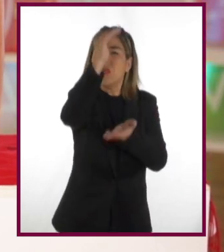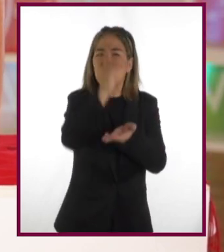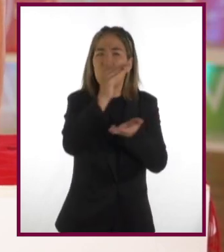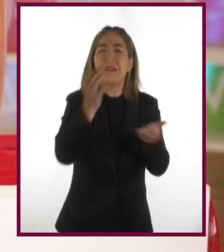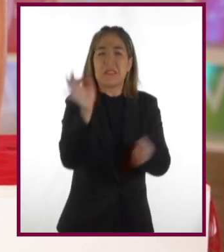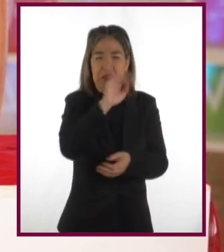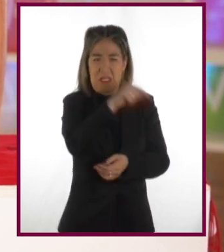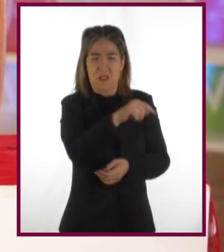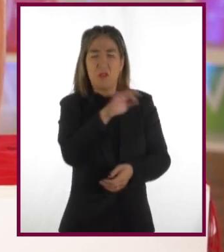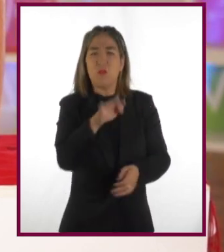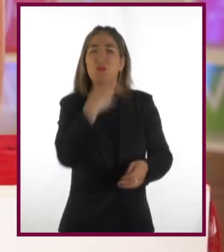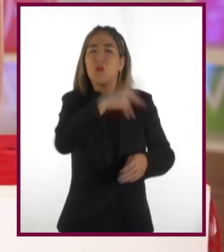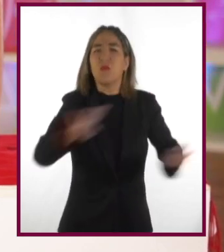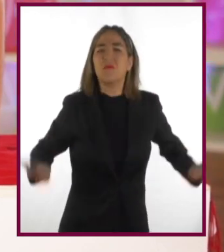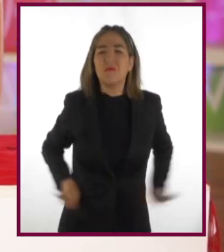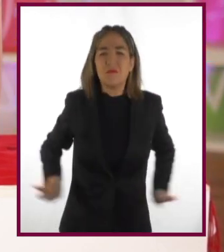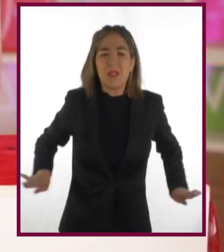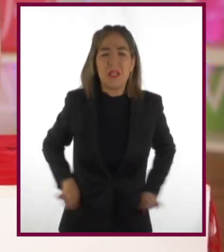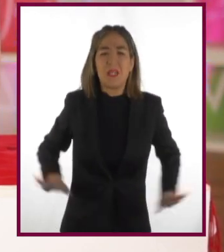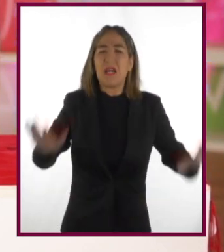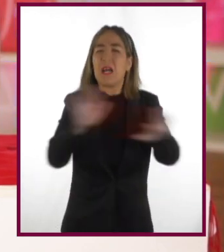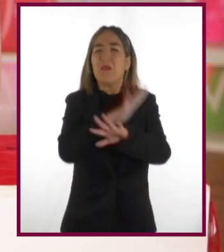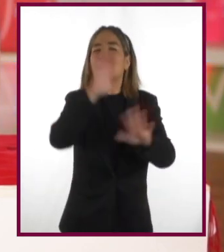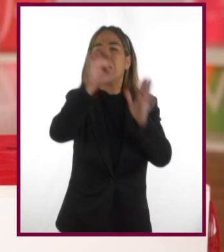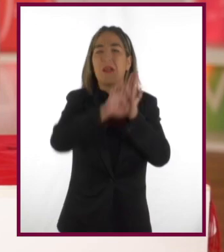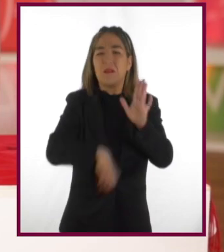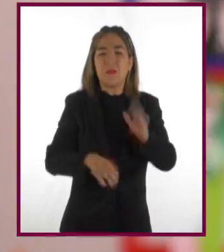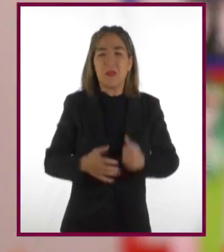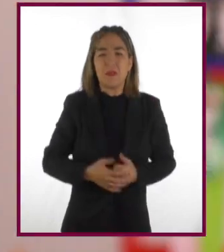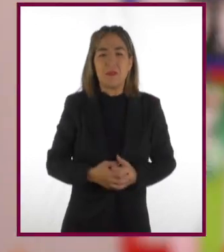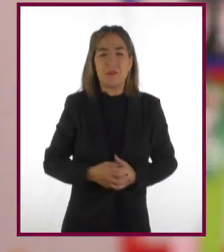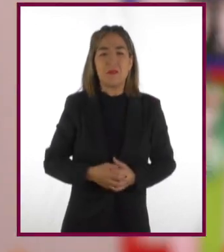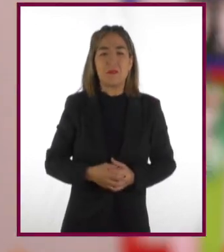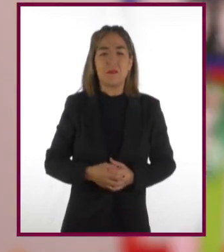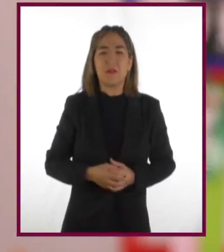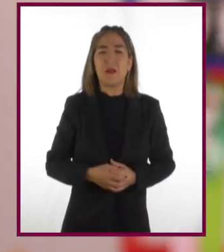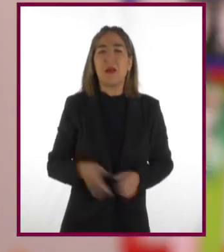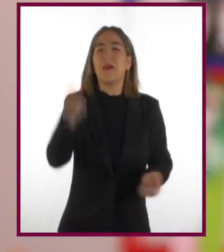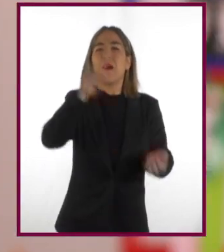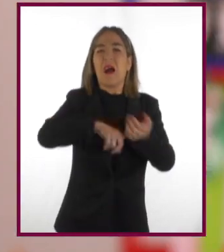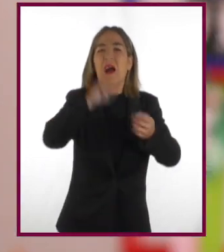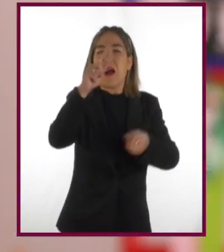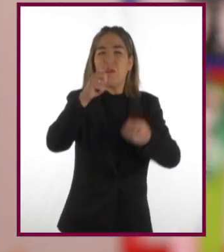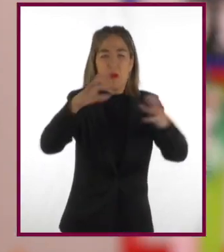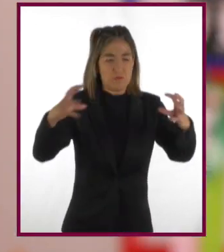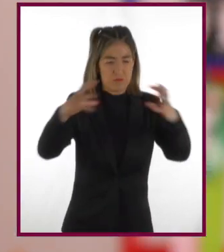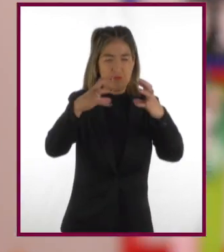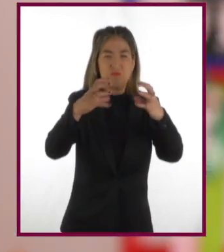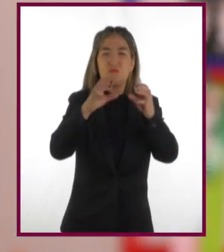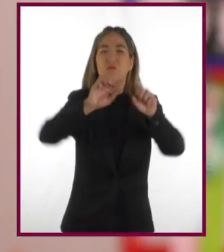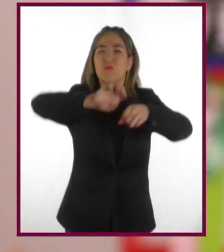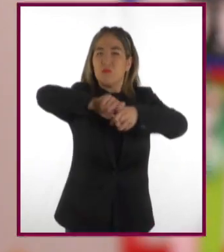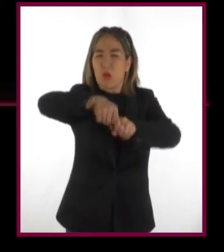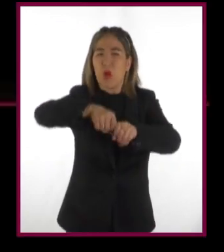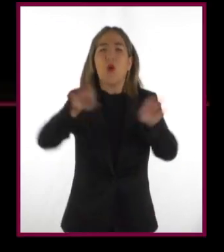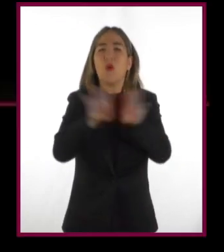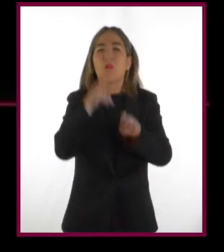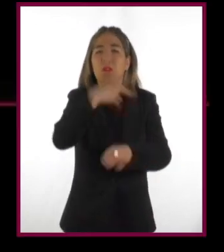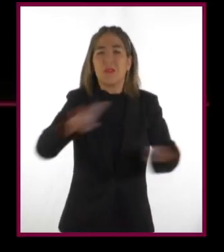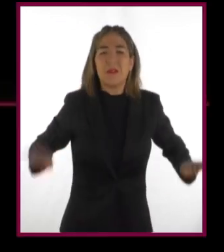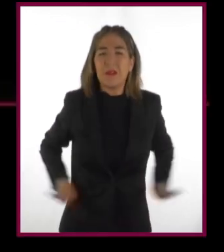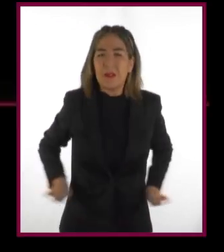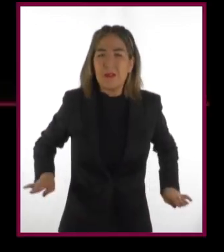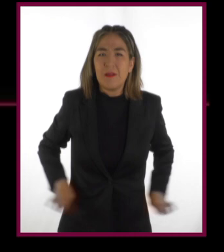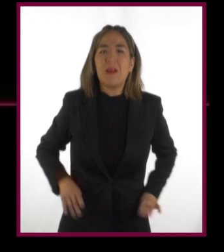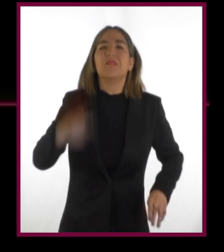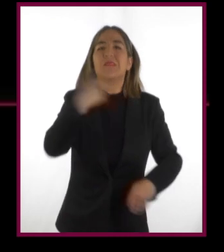pequeños? ¿Es posible predecir el comportamiento de, por ejemplo, un sistema como un recipiente de agua cerrado? El comportamiento de